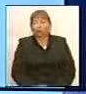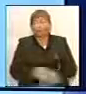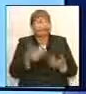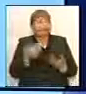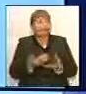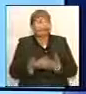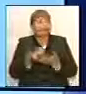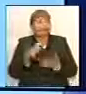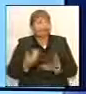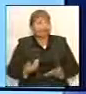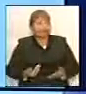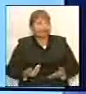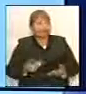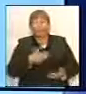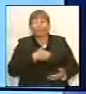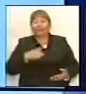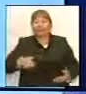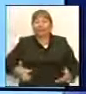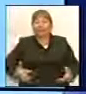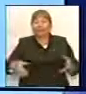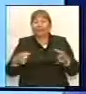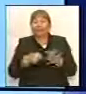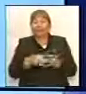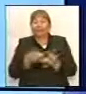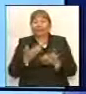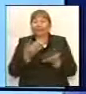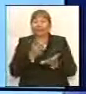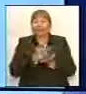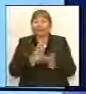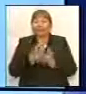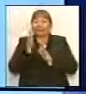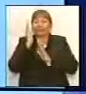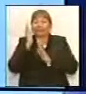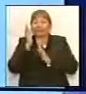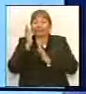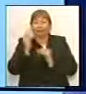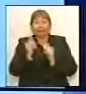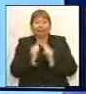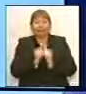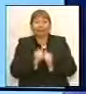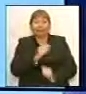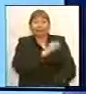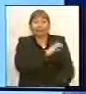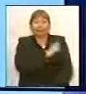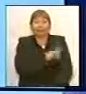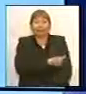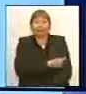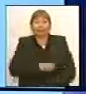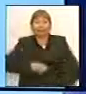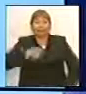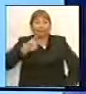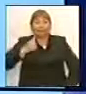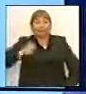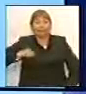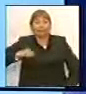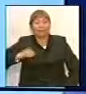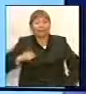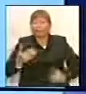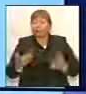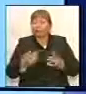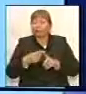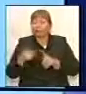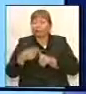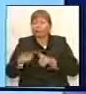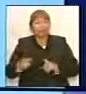Finalmente, el presidente del Congreso, Daniel Salaverry, participó en el encuentro con autoridades electas. En la reunión abordaron